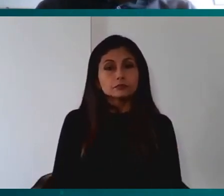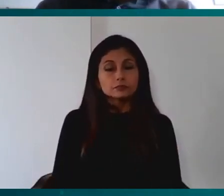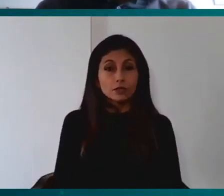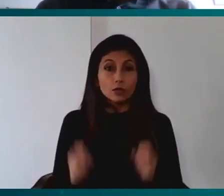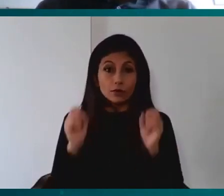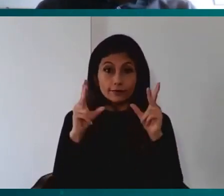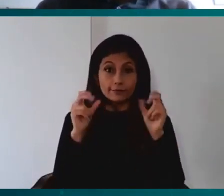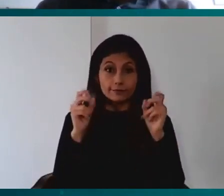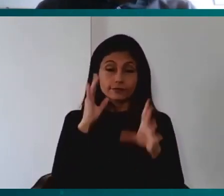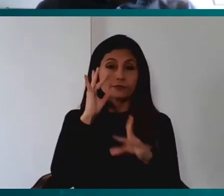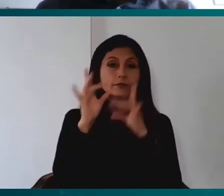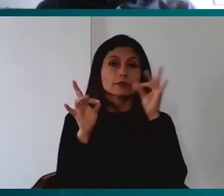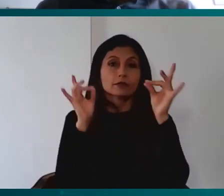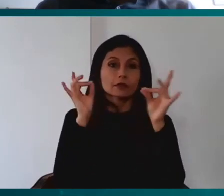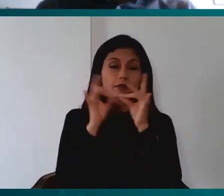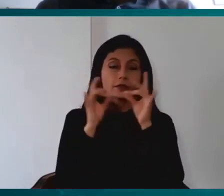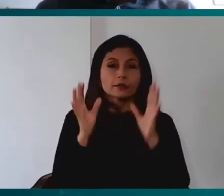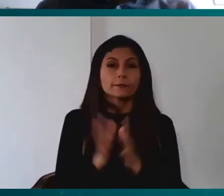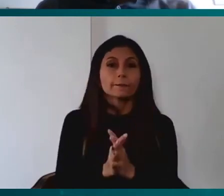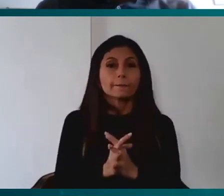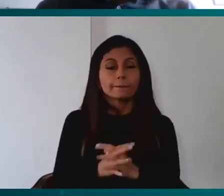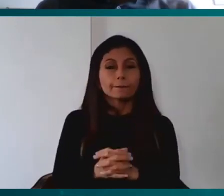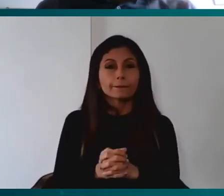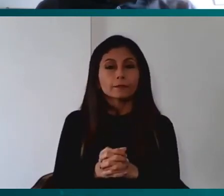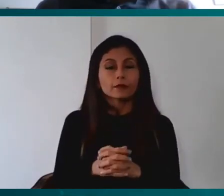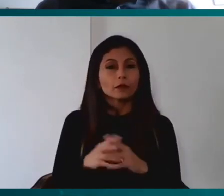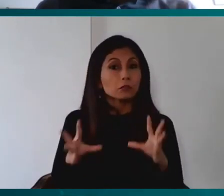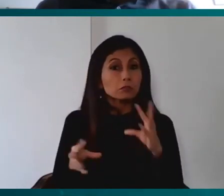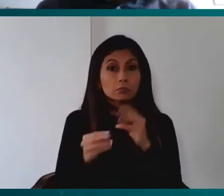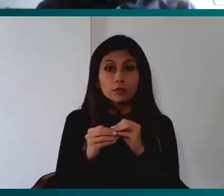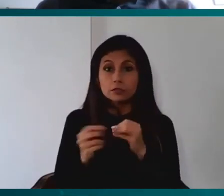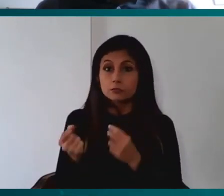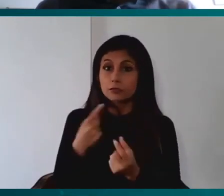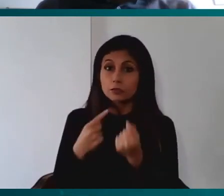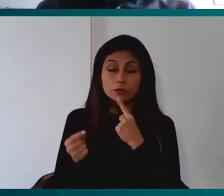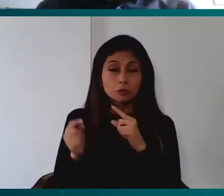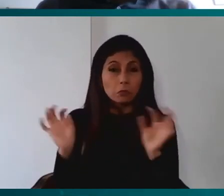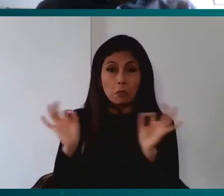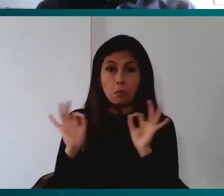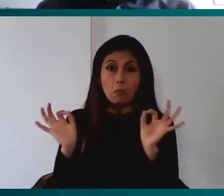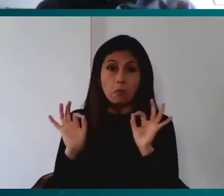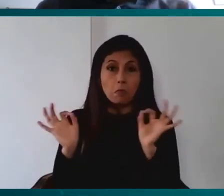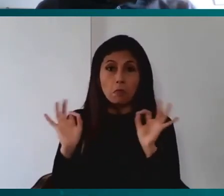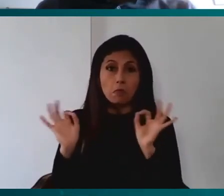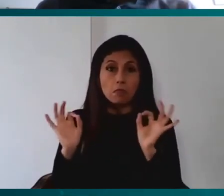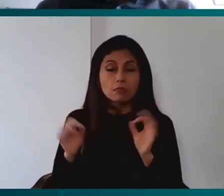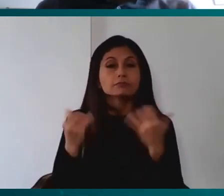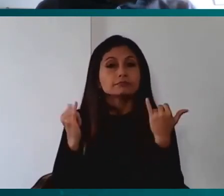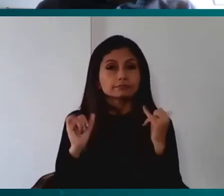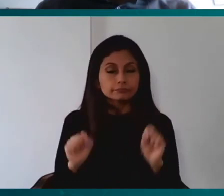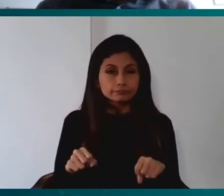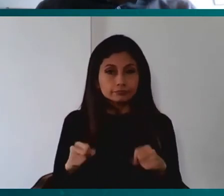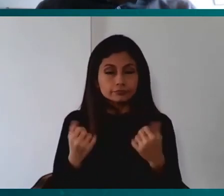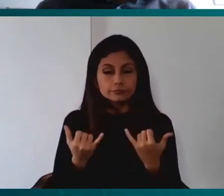Ok, perfecto. Por aquí no vemos más preguntas. Creo